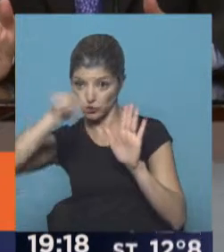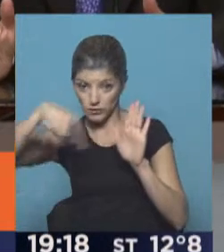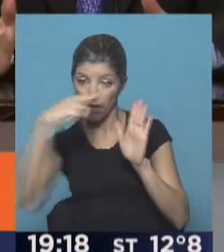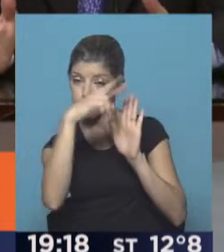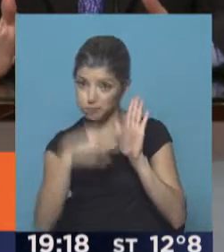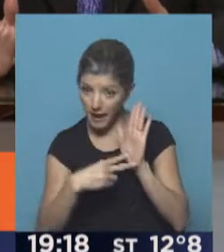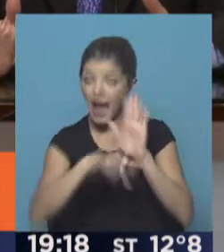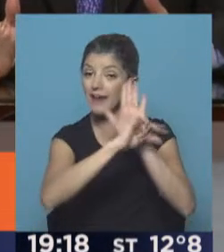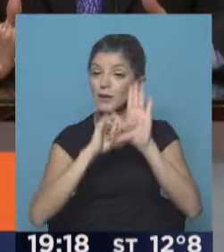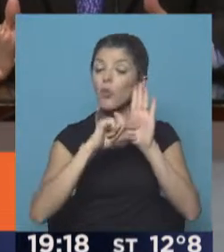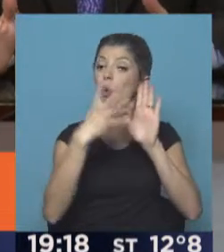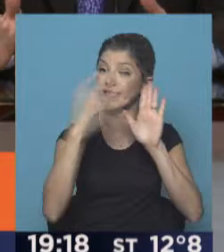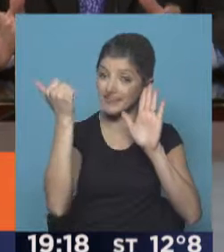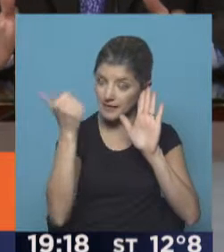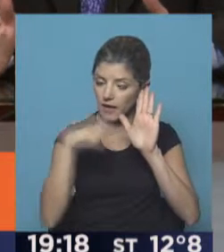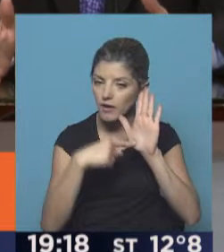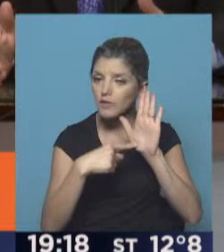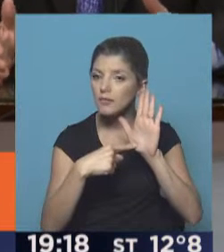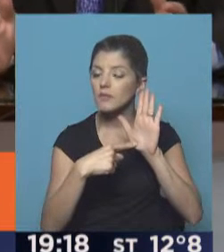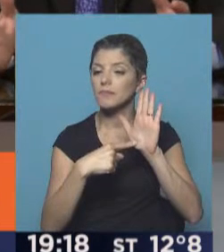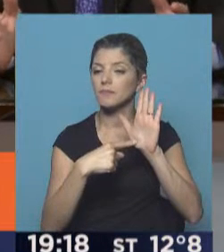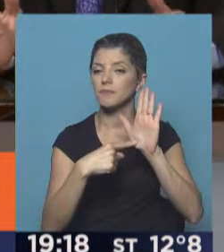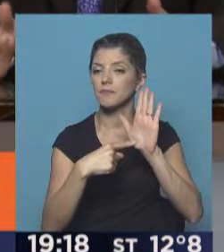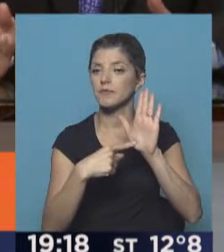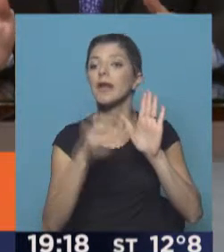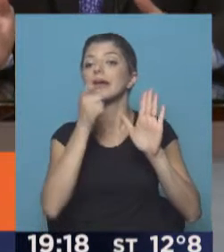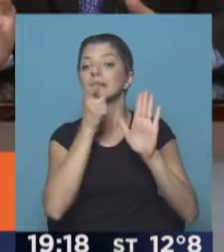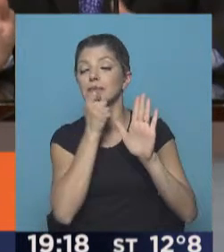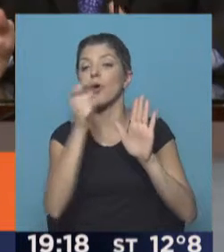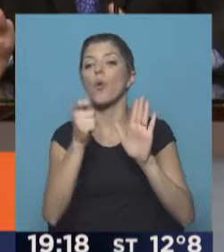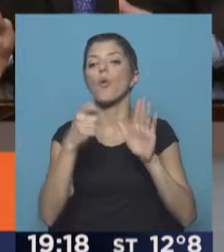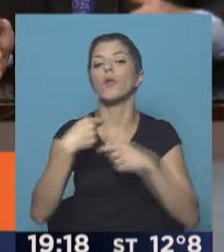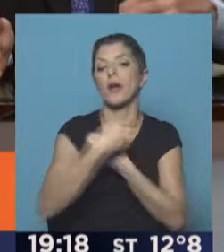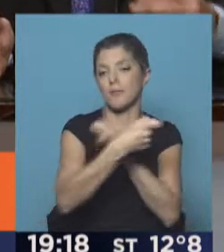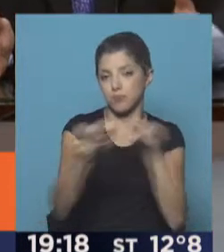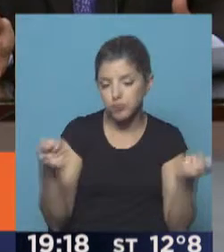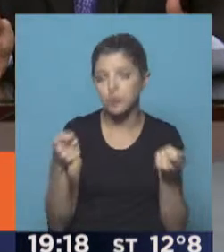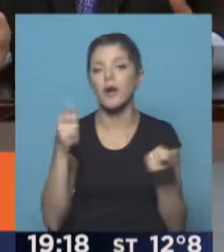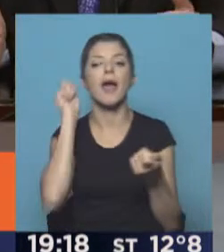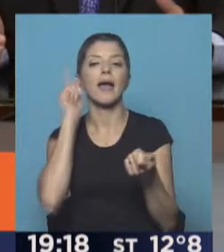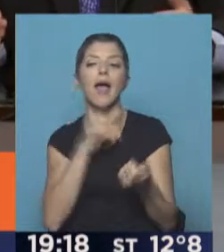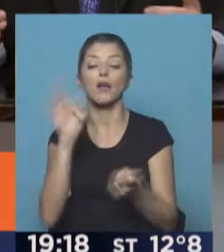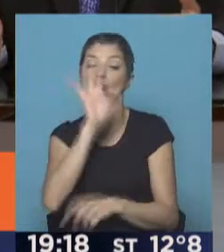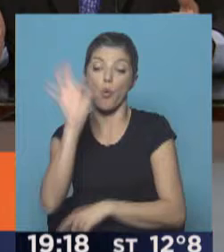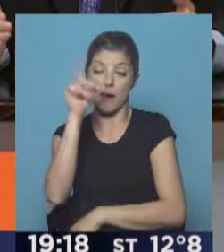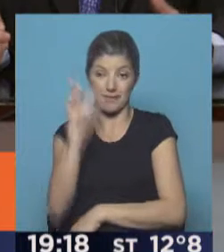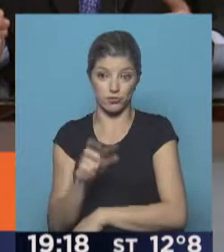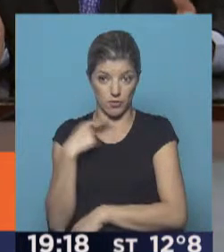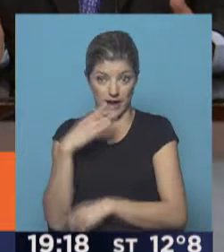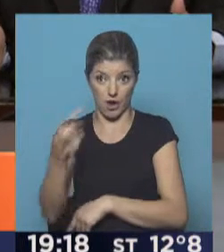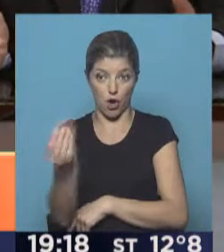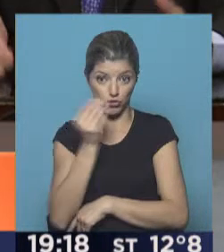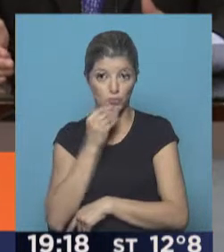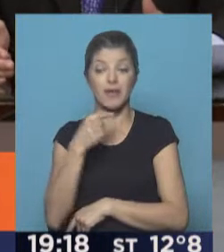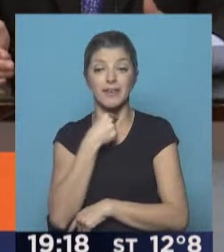artículo 46 y van a encontrar que cuando un distribuidor, un transportista o un usuario quiere ajustar algún